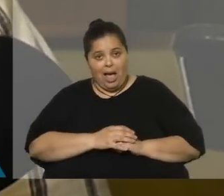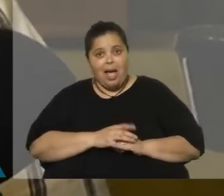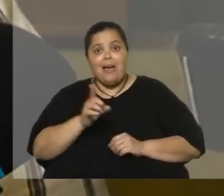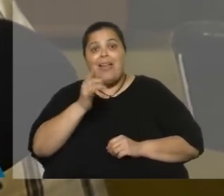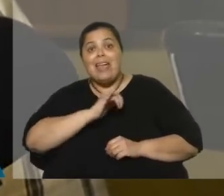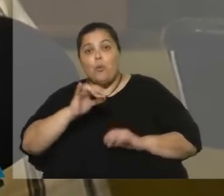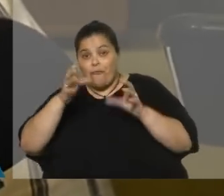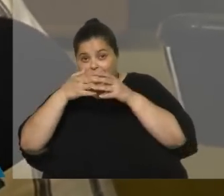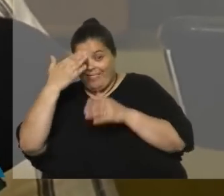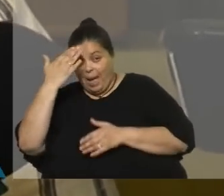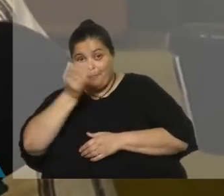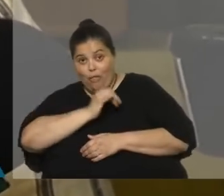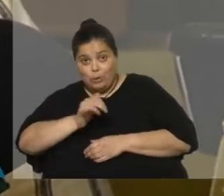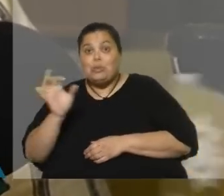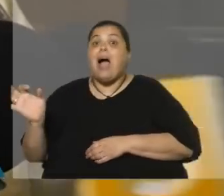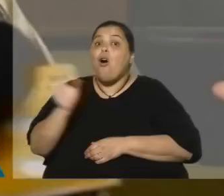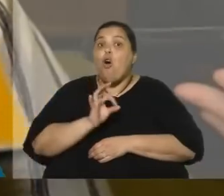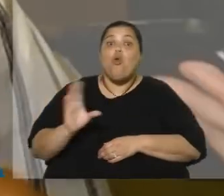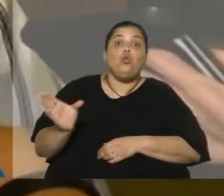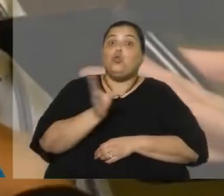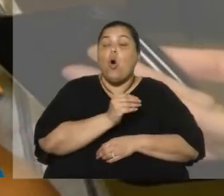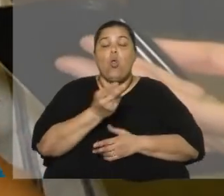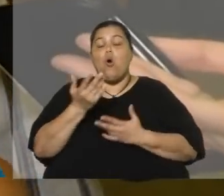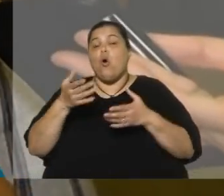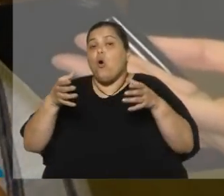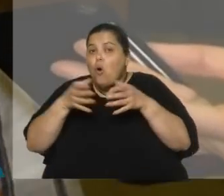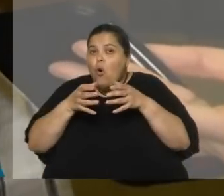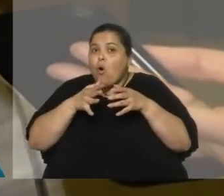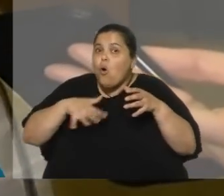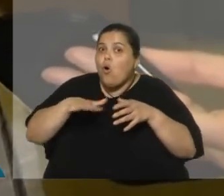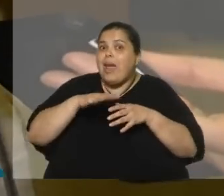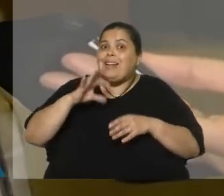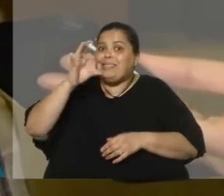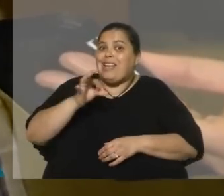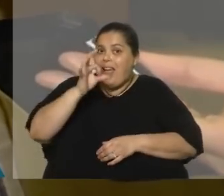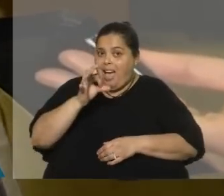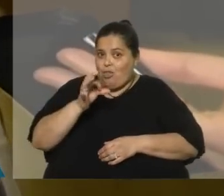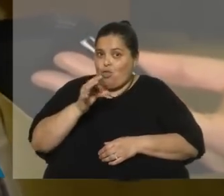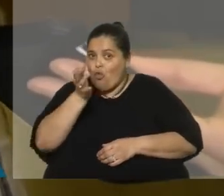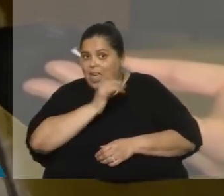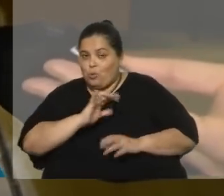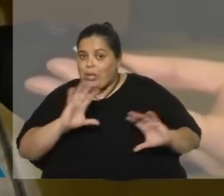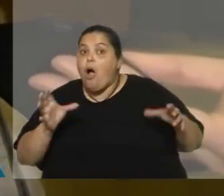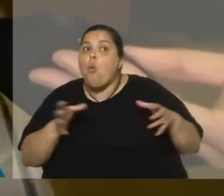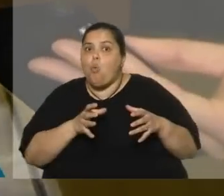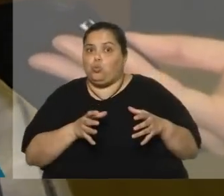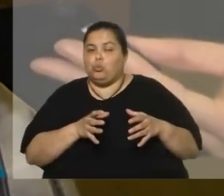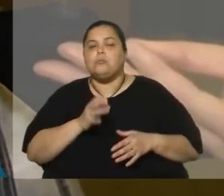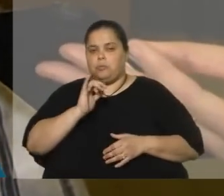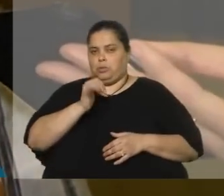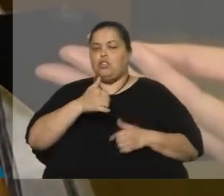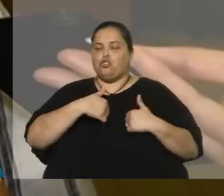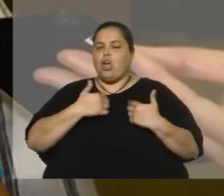Senado todo hacia el Poder Judicial? Sí, esperaríamos que fuera el Senado todo el que le transmitiera